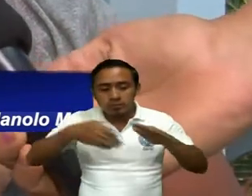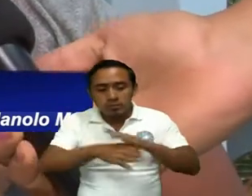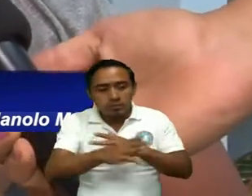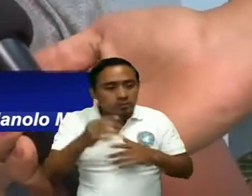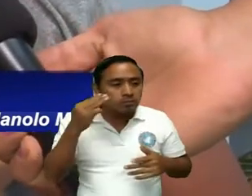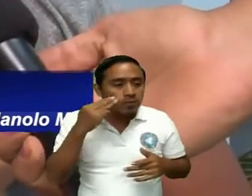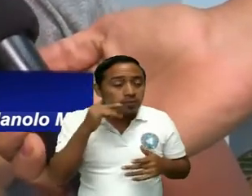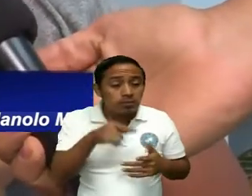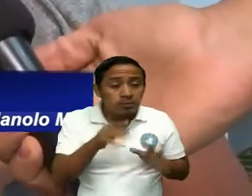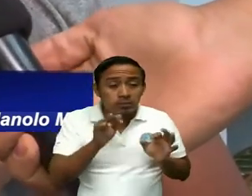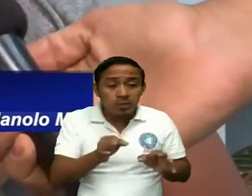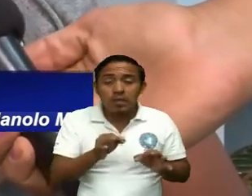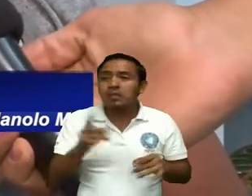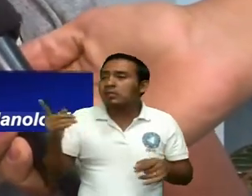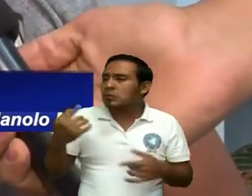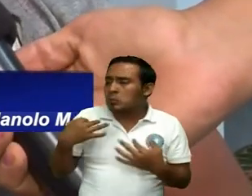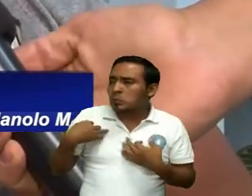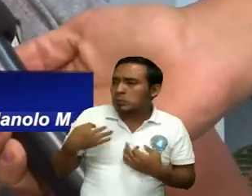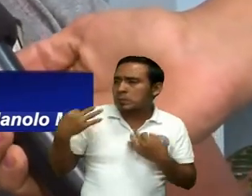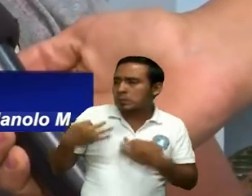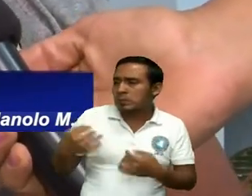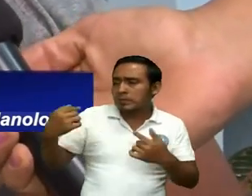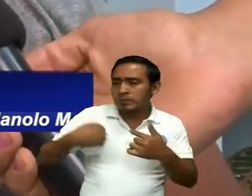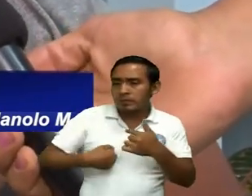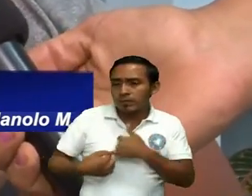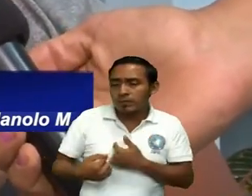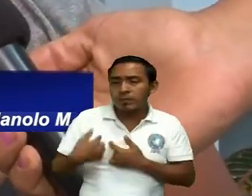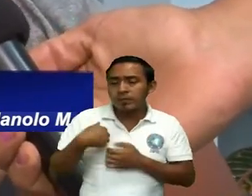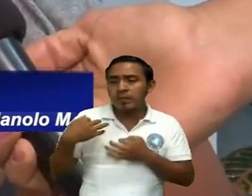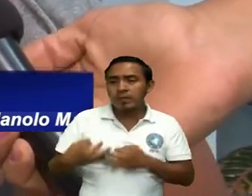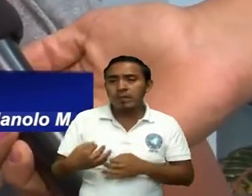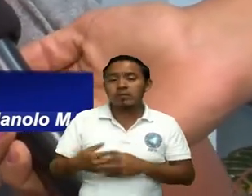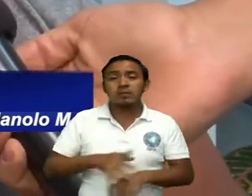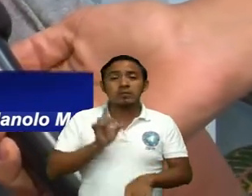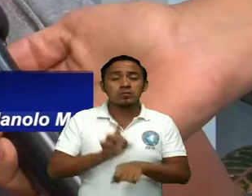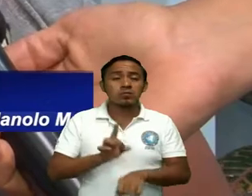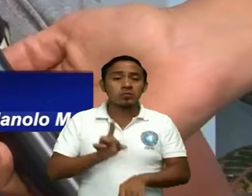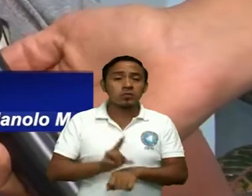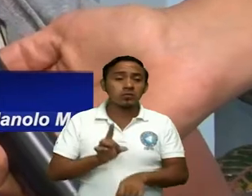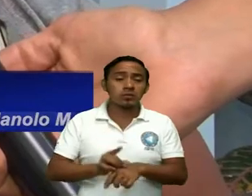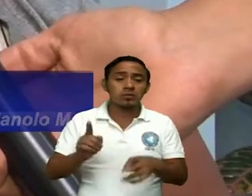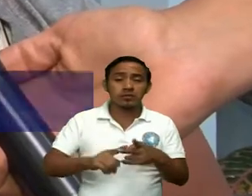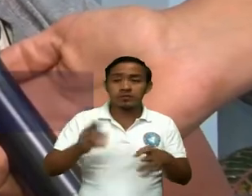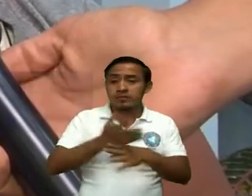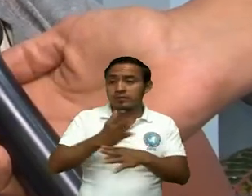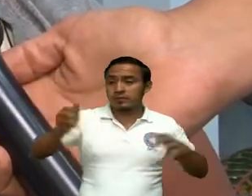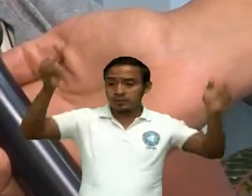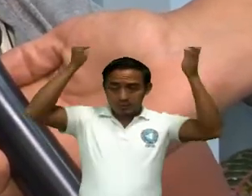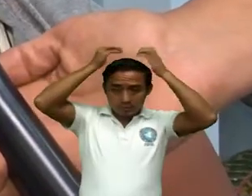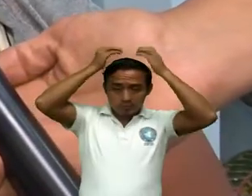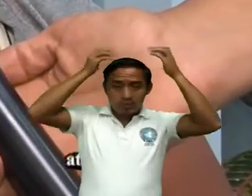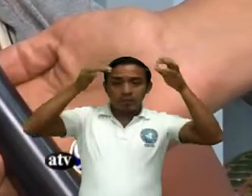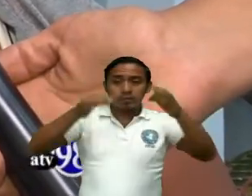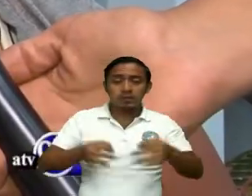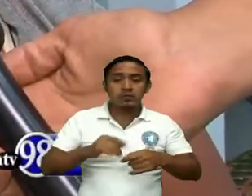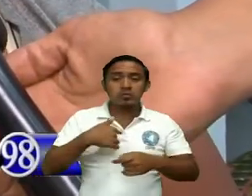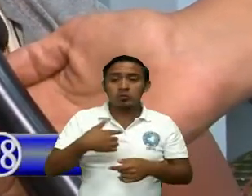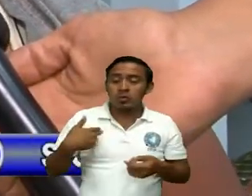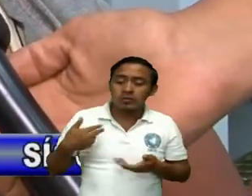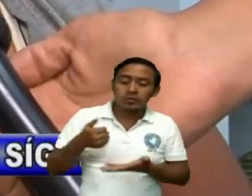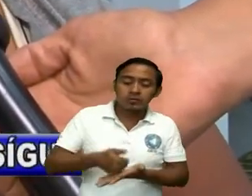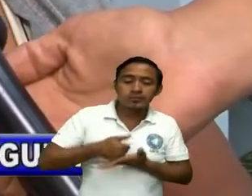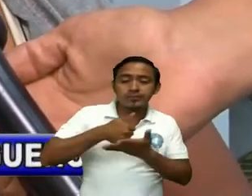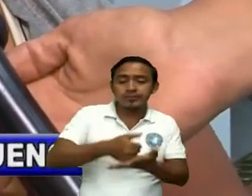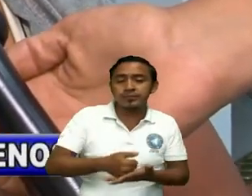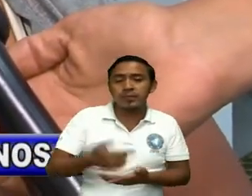me dice, ellos son un amor conmigo. Los doctores, los que están y las enfermeras, me ha tocado hacerle terapia a mí.